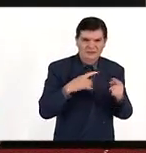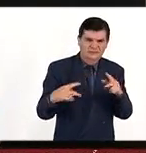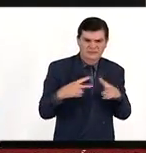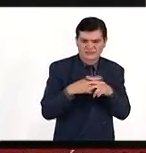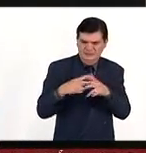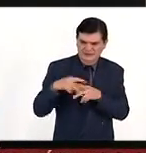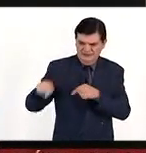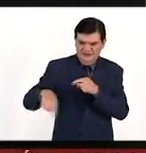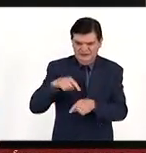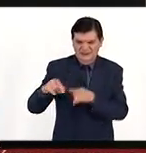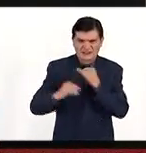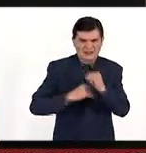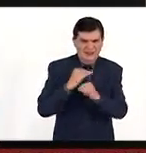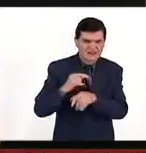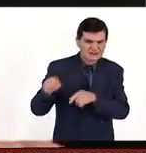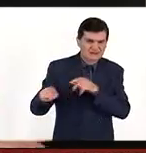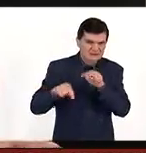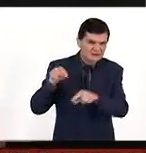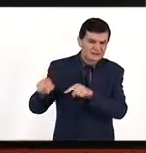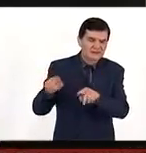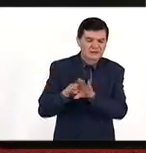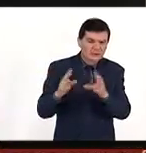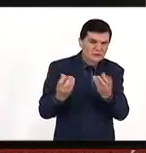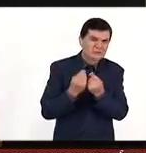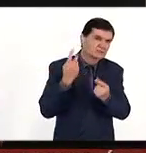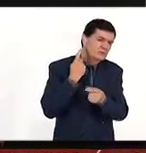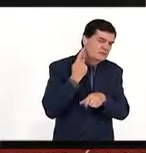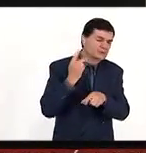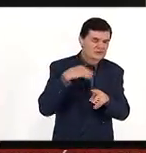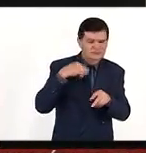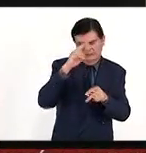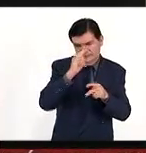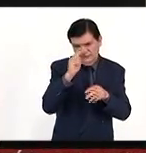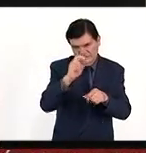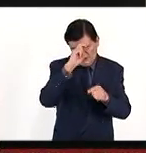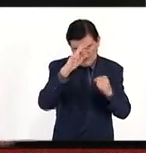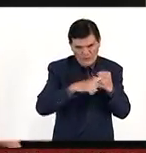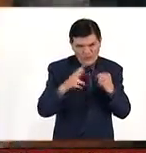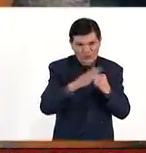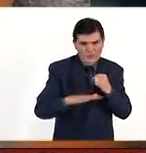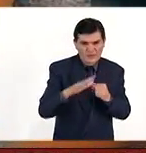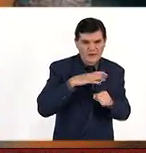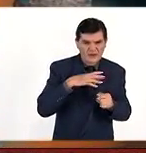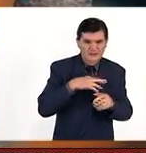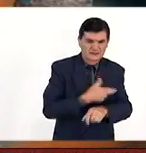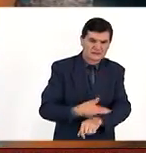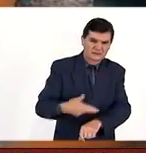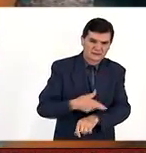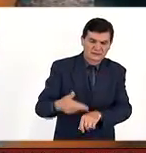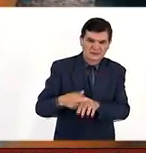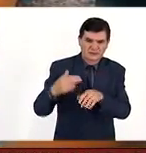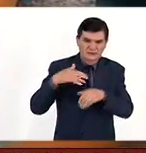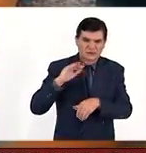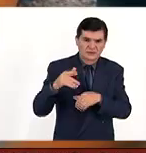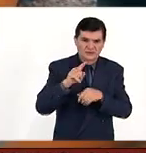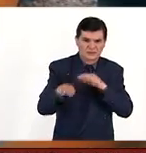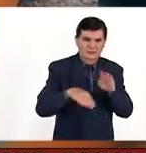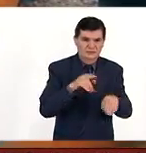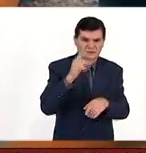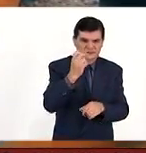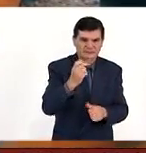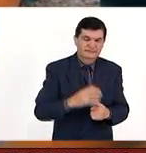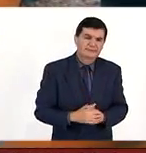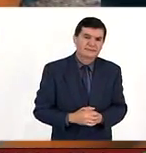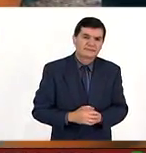conflictos internacionales y eso sí lo sumamos a las políticas restrictivas de la unión europea pues se da como resultado las tragedias que hemos visto últimamente